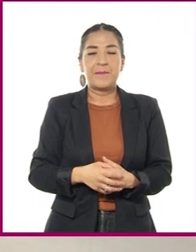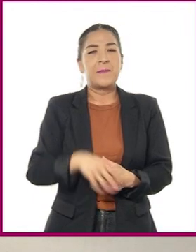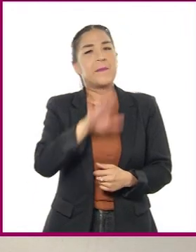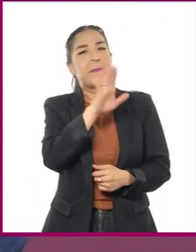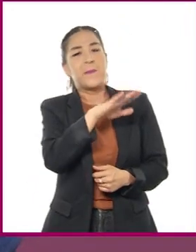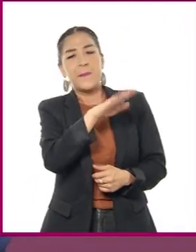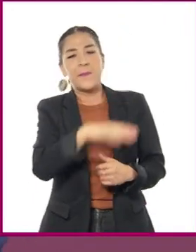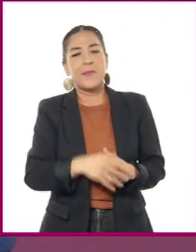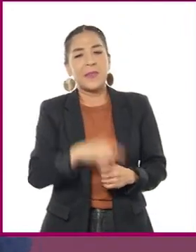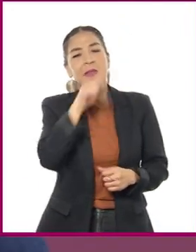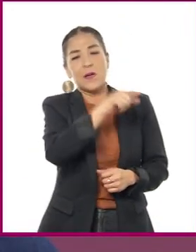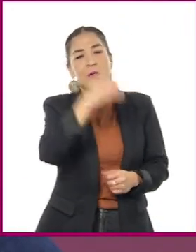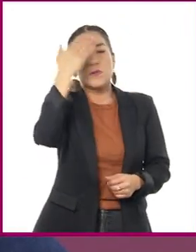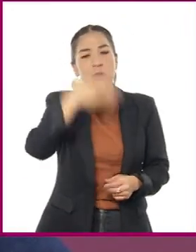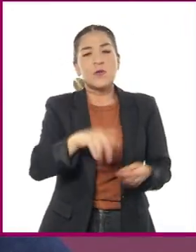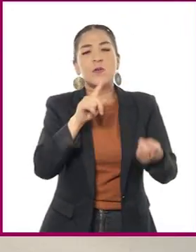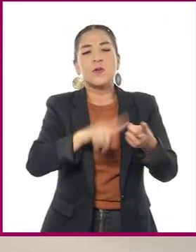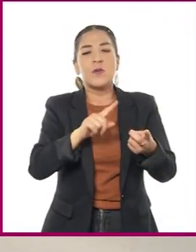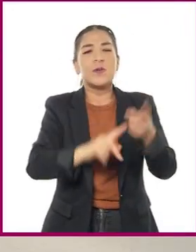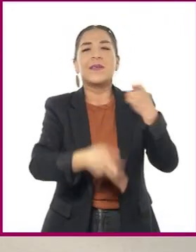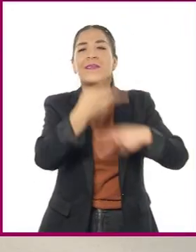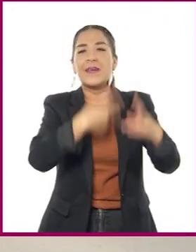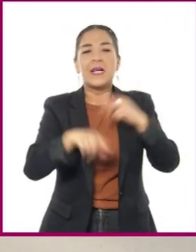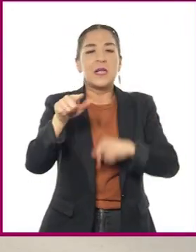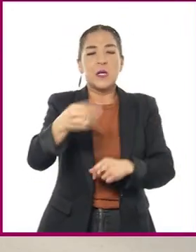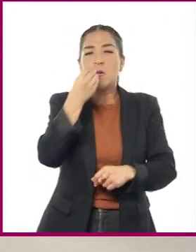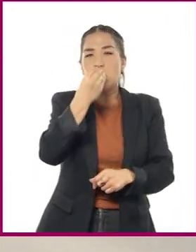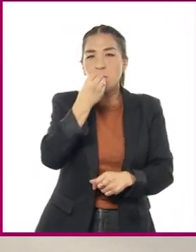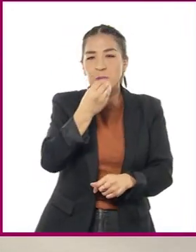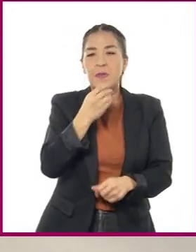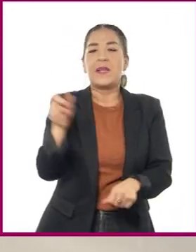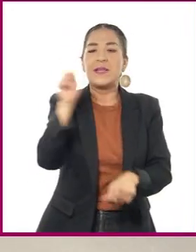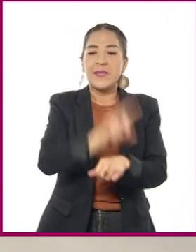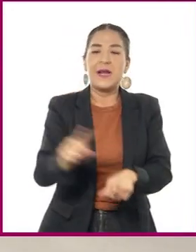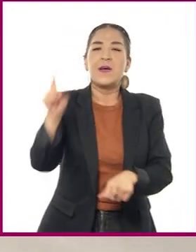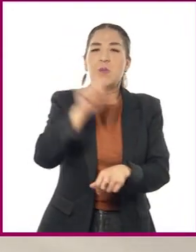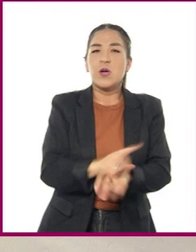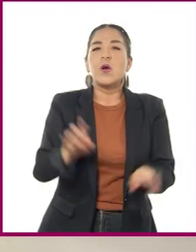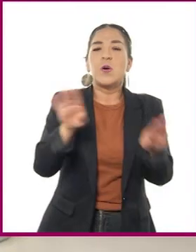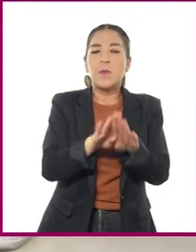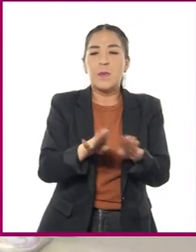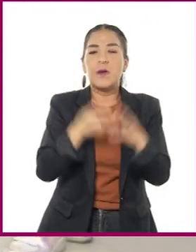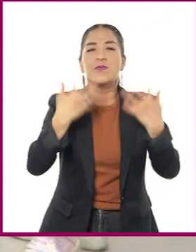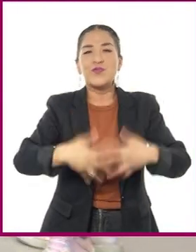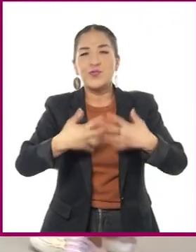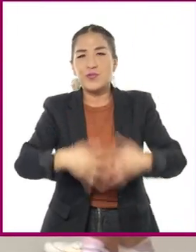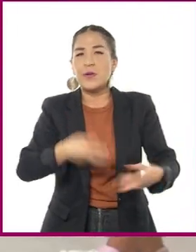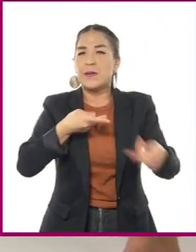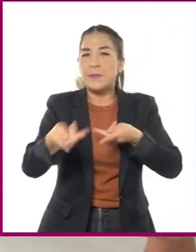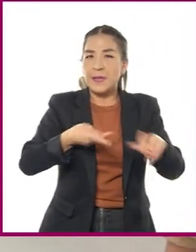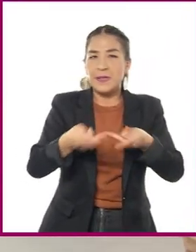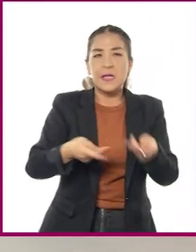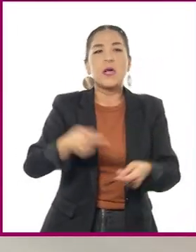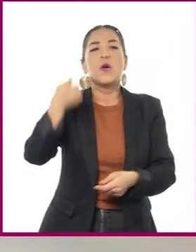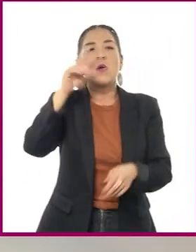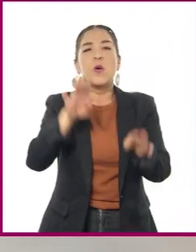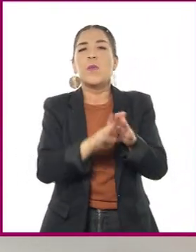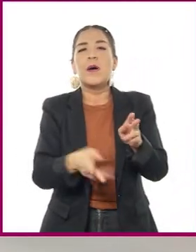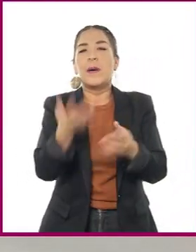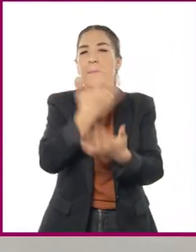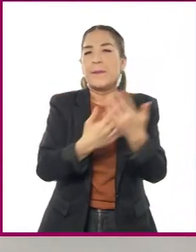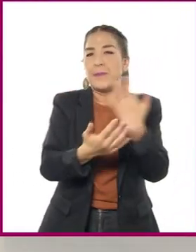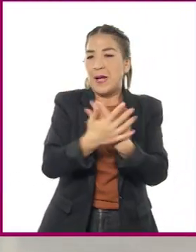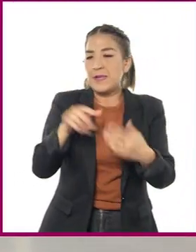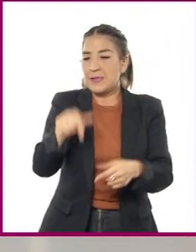Nadia, ¿tú sabes de dónde vienen los alimentos que consumimos, el proceso para su elaboración y cómo es que llegan a nuestra